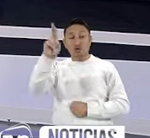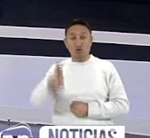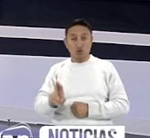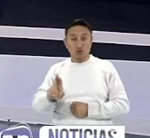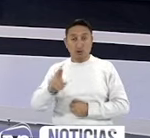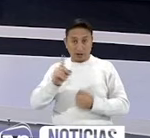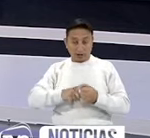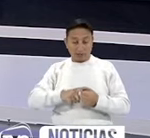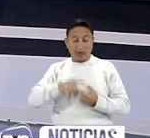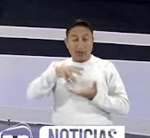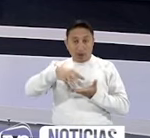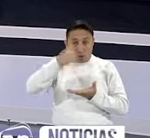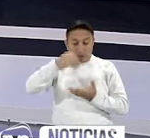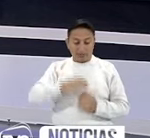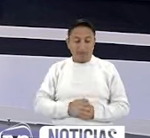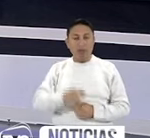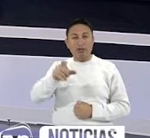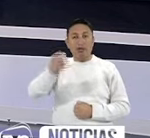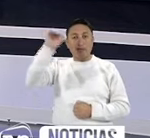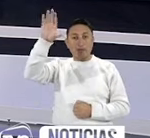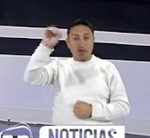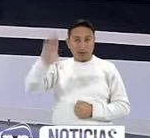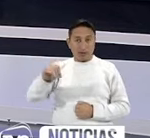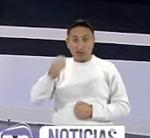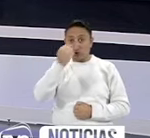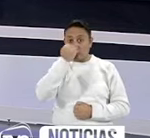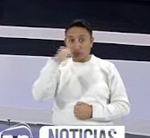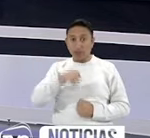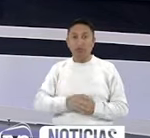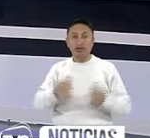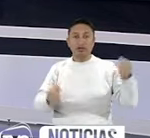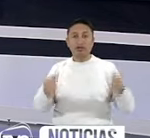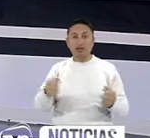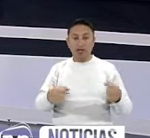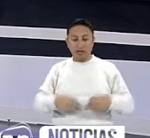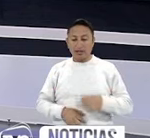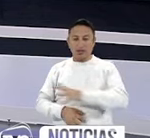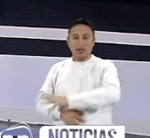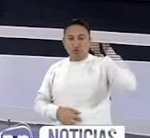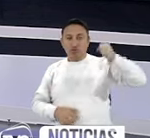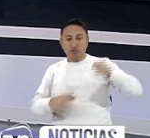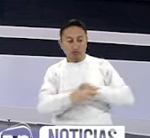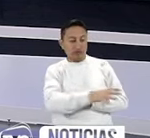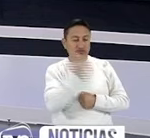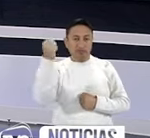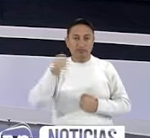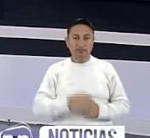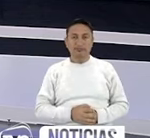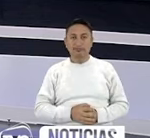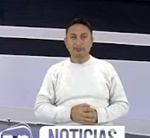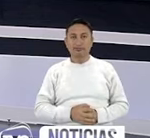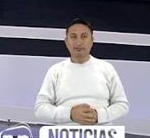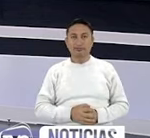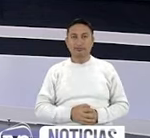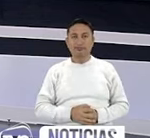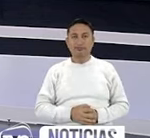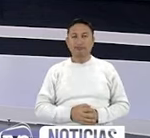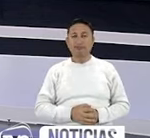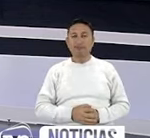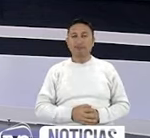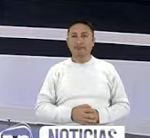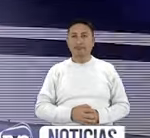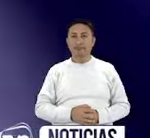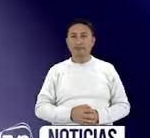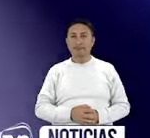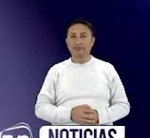los semáforos en rojo para asaltar a quienes se movilizan en los vehículos en medio del pesado tráfico.